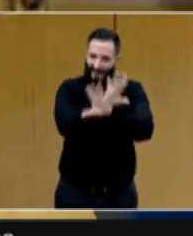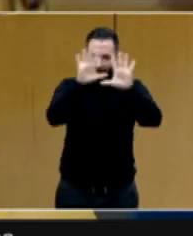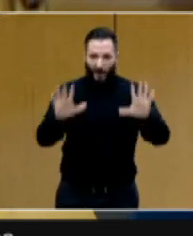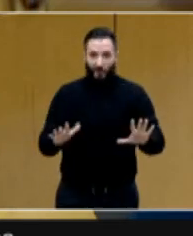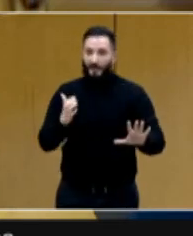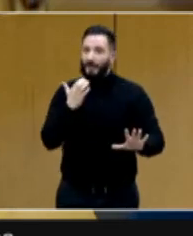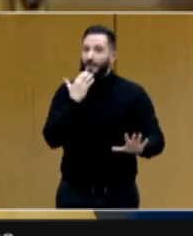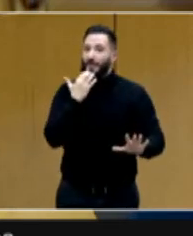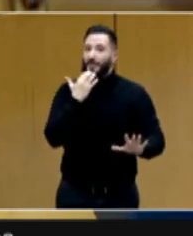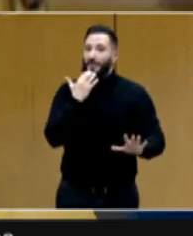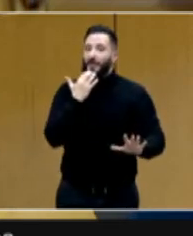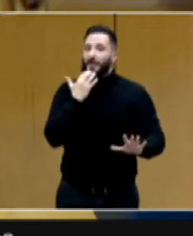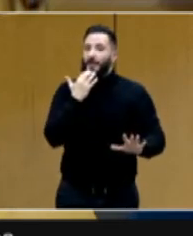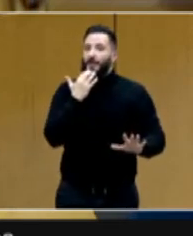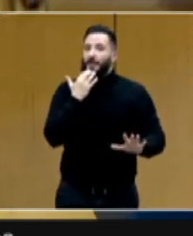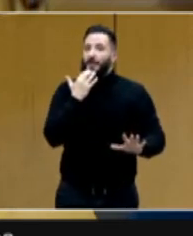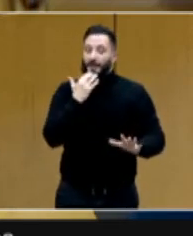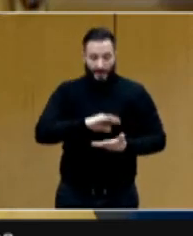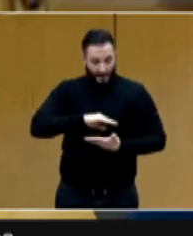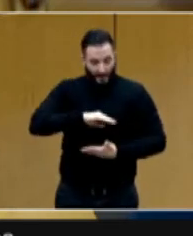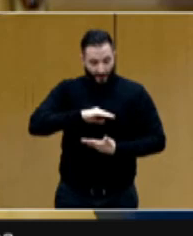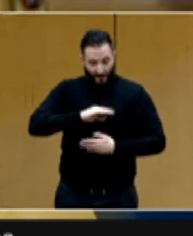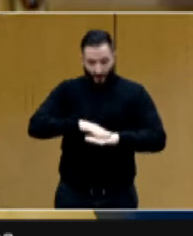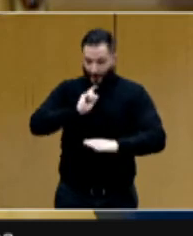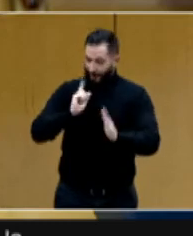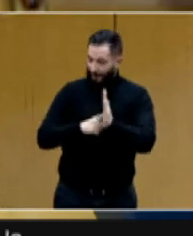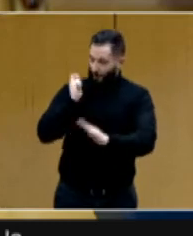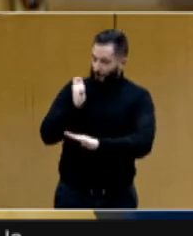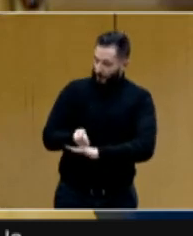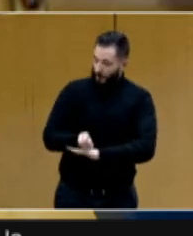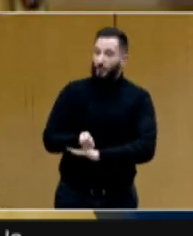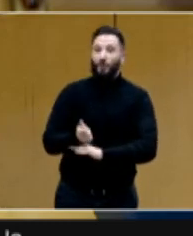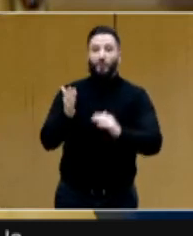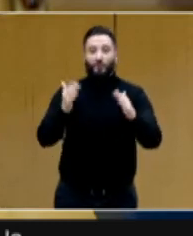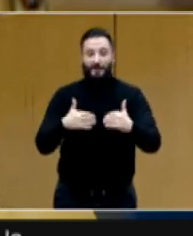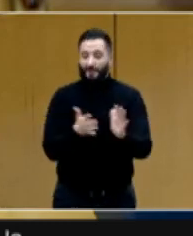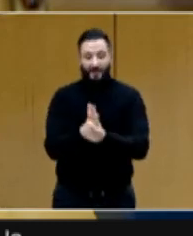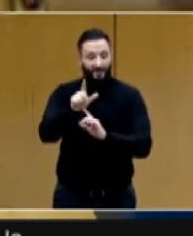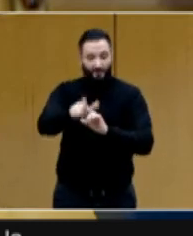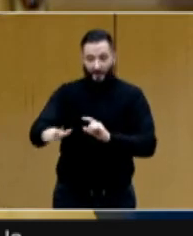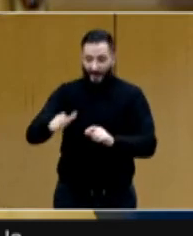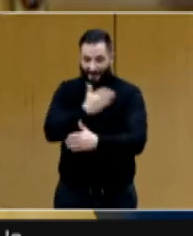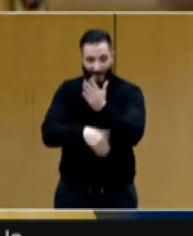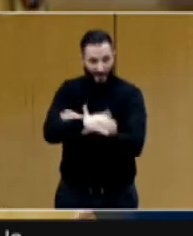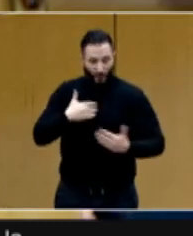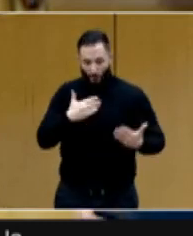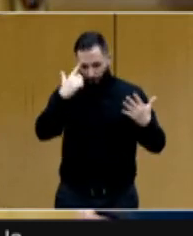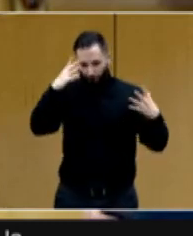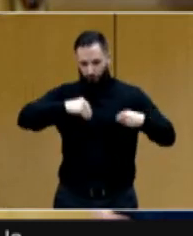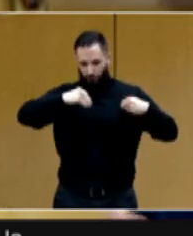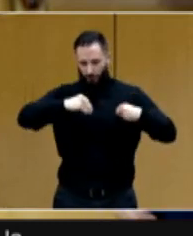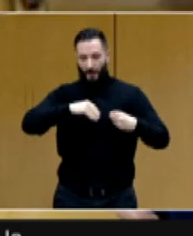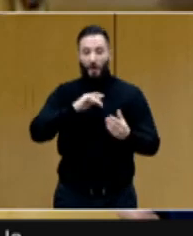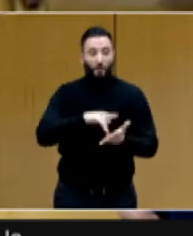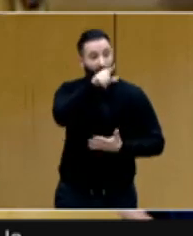la incapacitación por el legislador Estatal el camino estaba completamente bloqueado a pesar de ello en el código civil de Cataluña